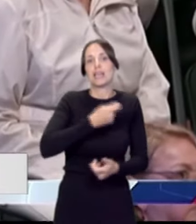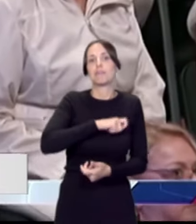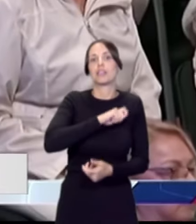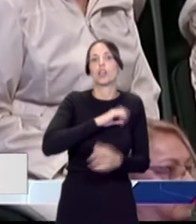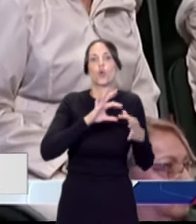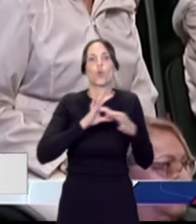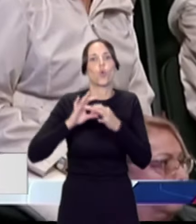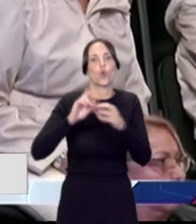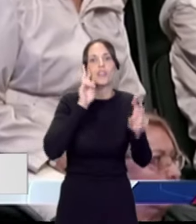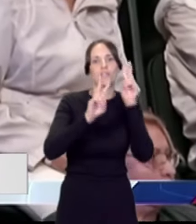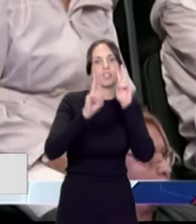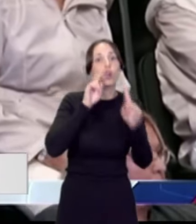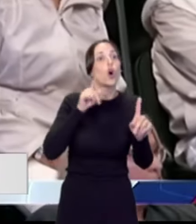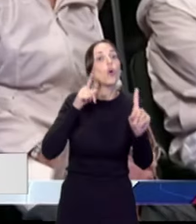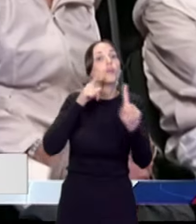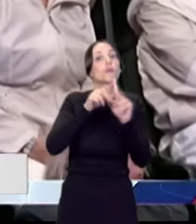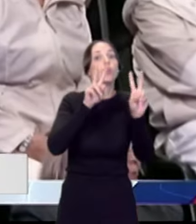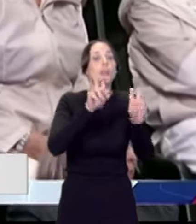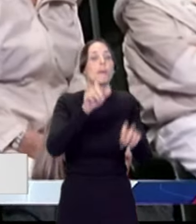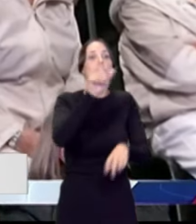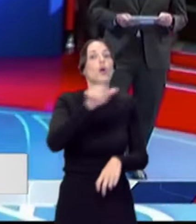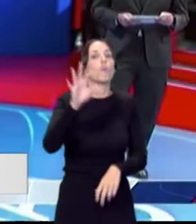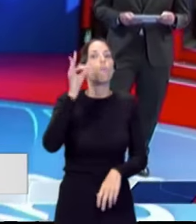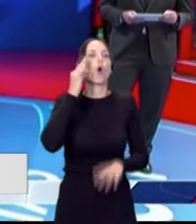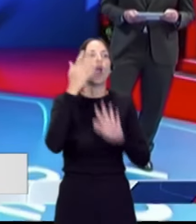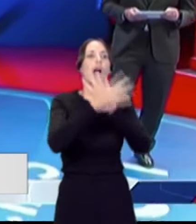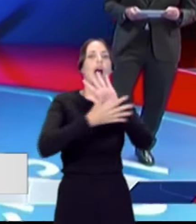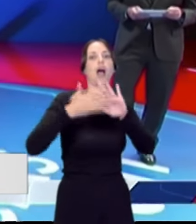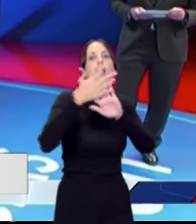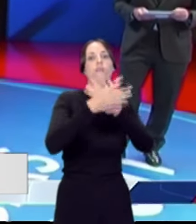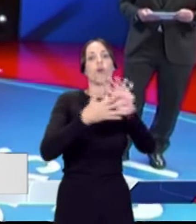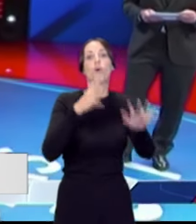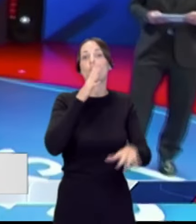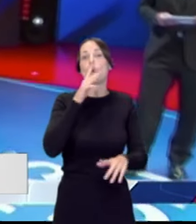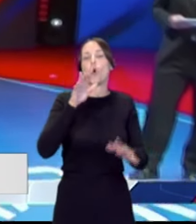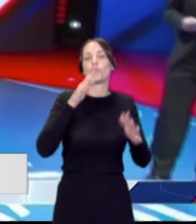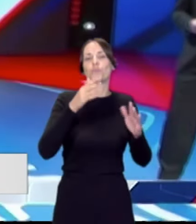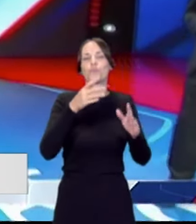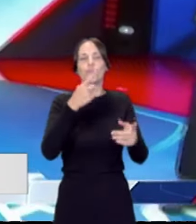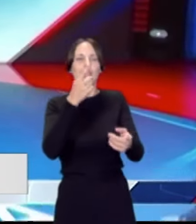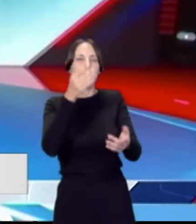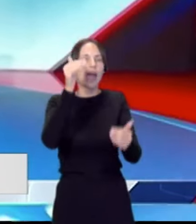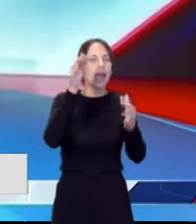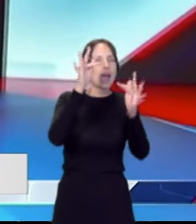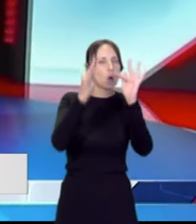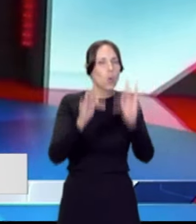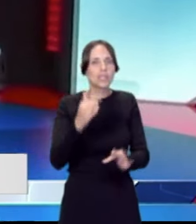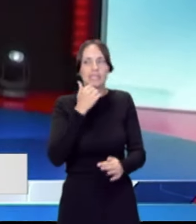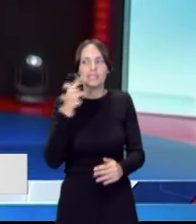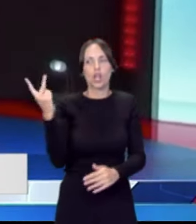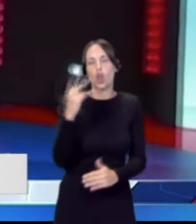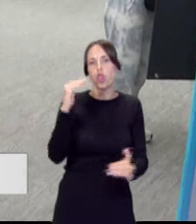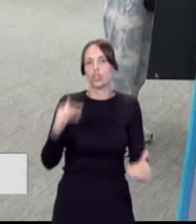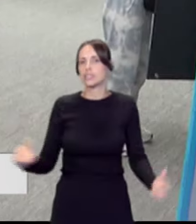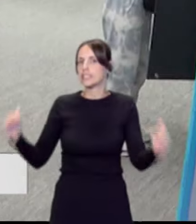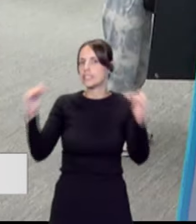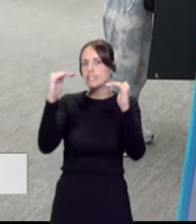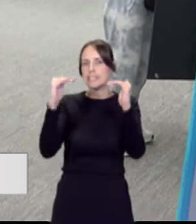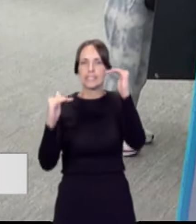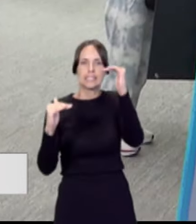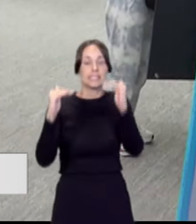los temas de las mujeres. Las encuestas muestran una reñida competencia entre los dos candidatos